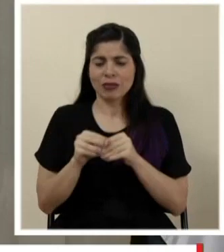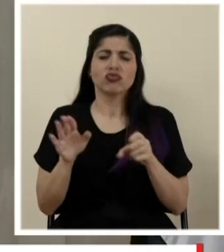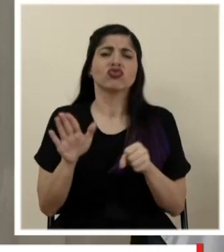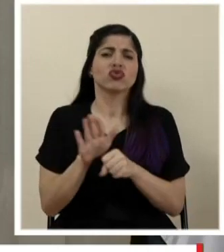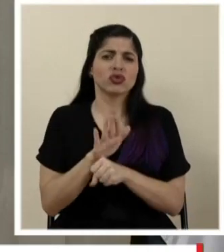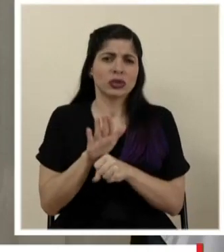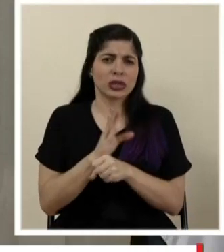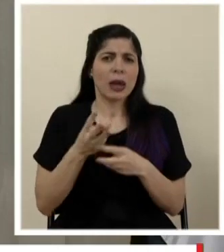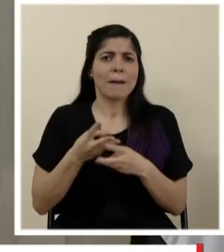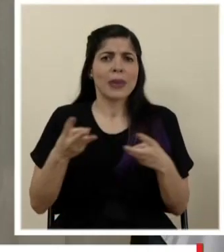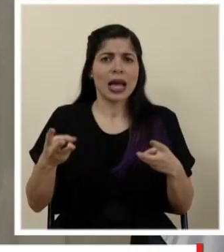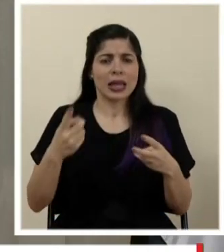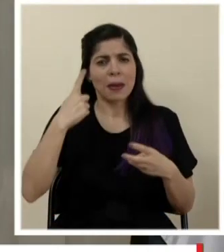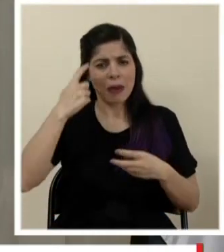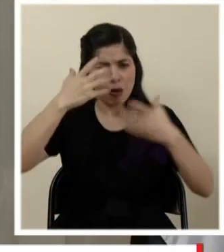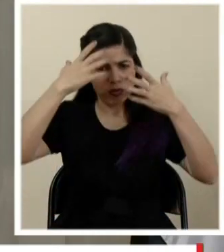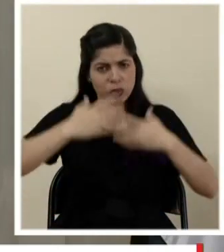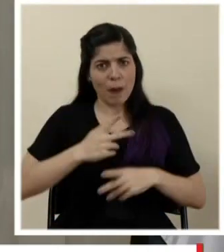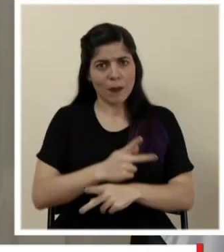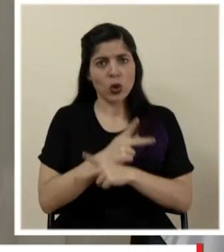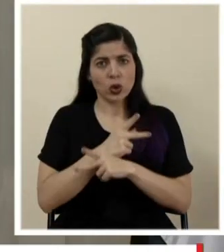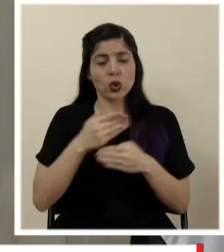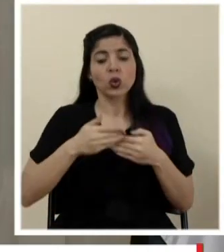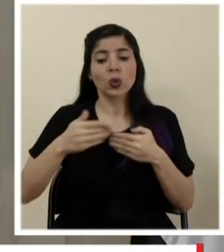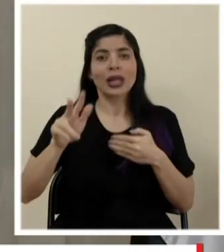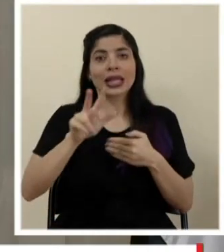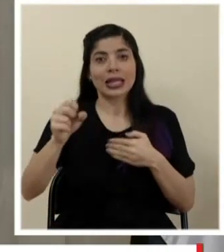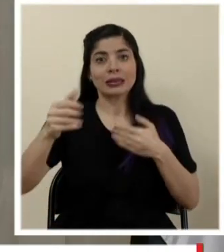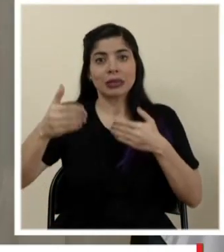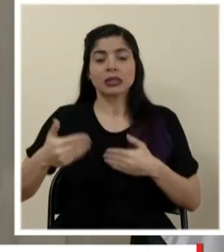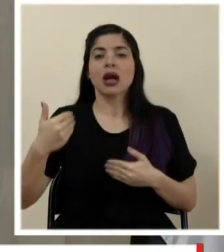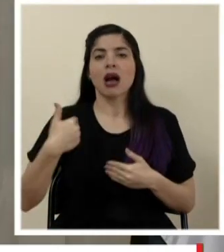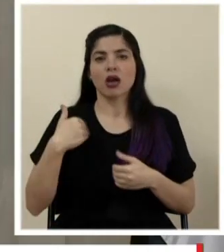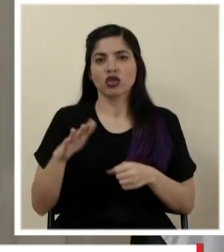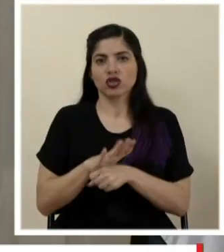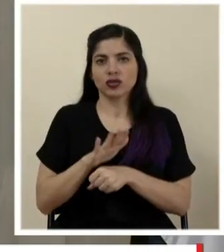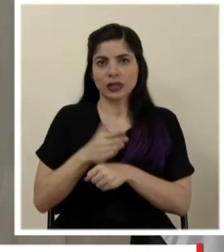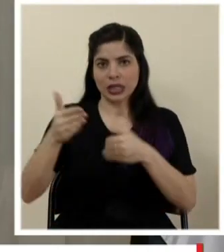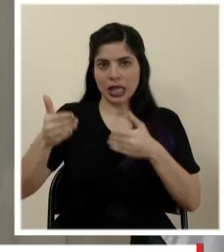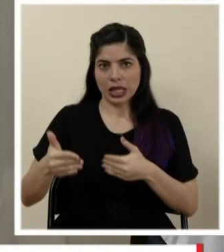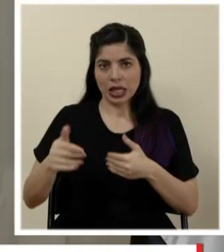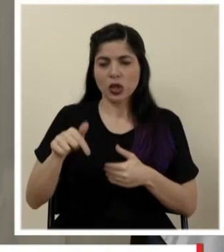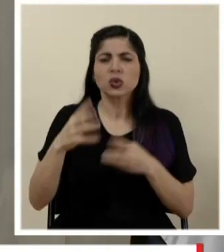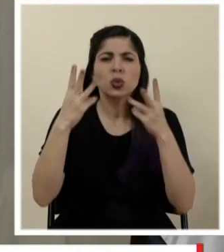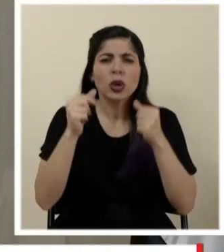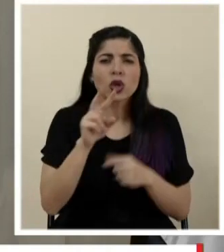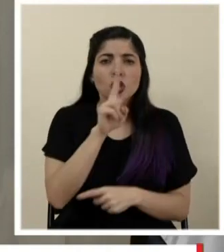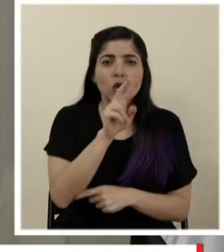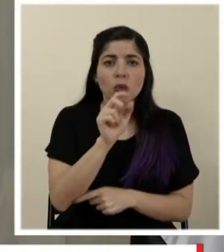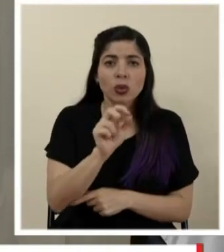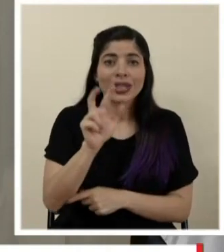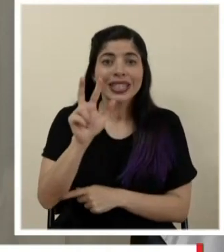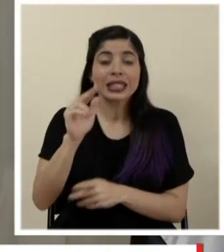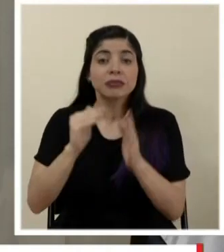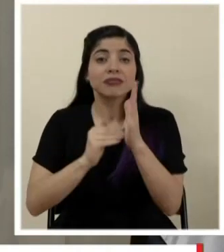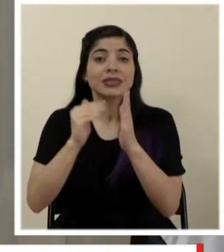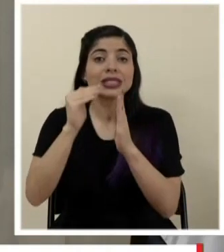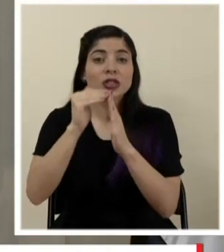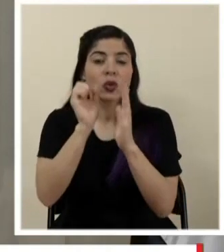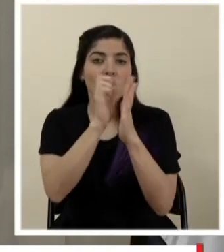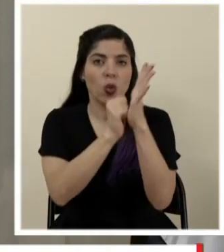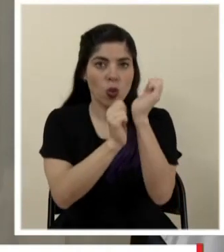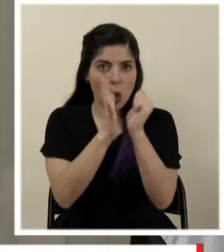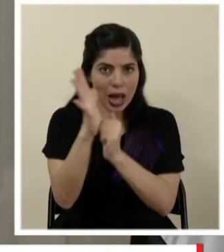material de equipo de protección para los próximos 3 meses. Esto incluye 2.3 millones de